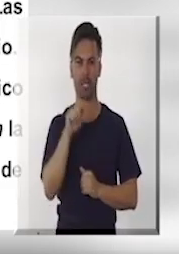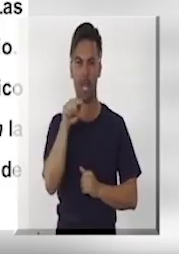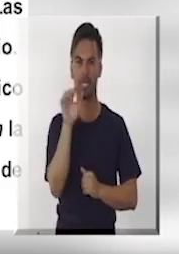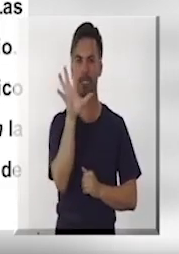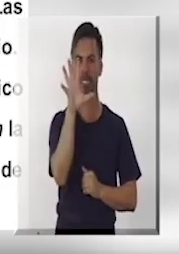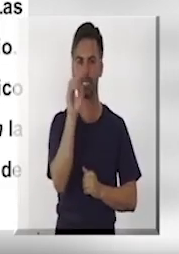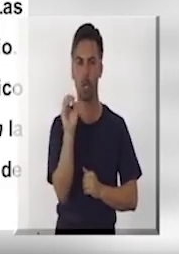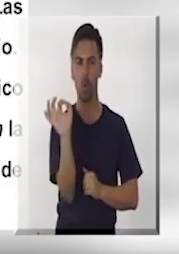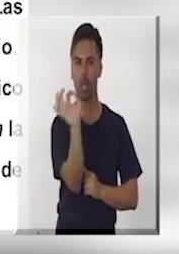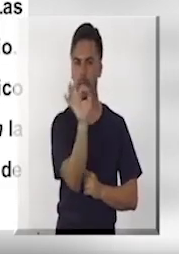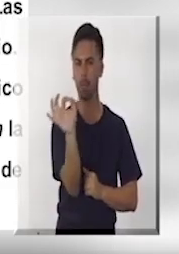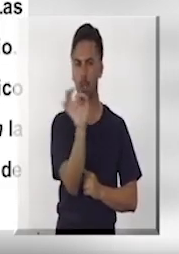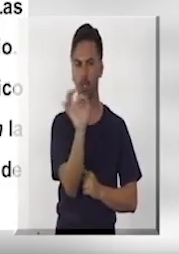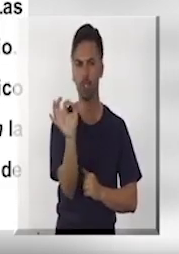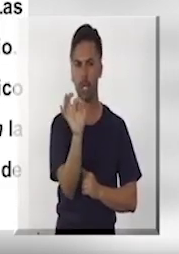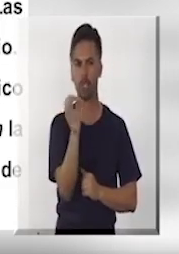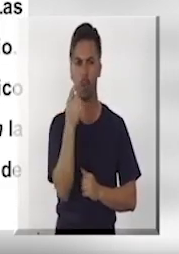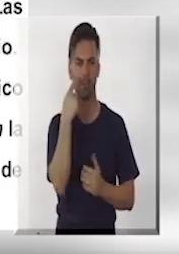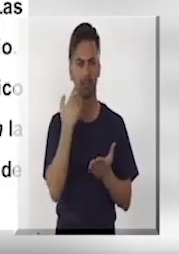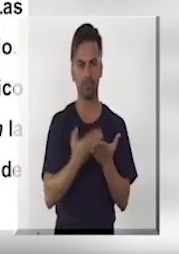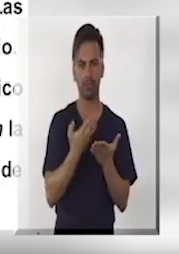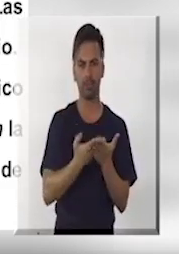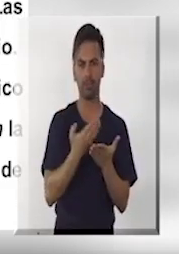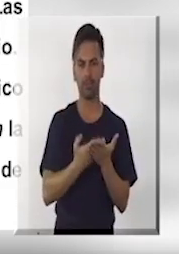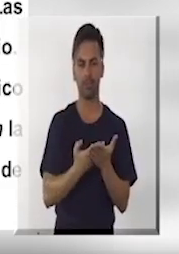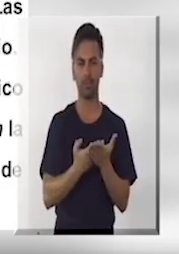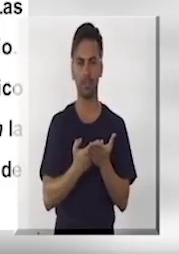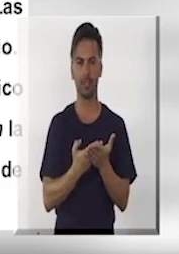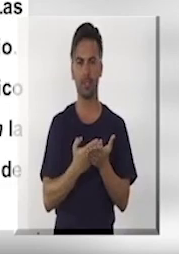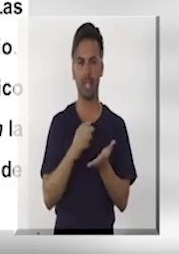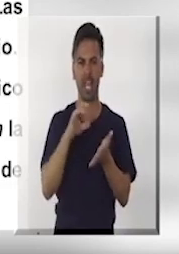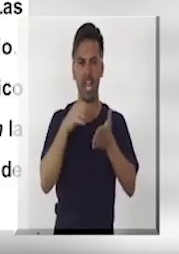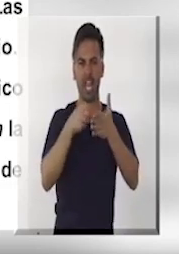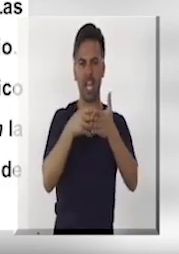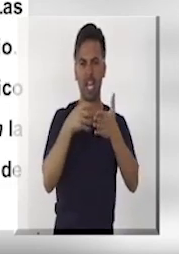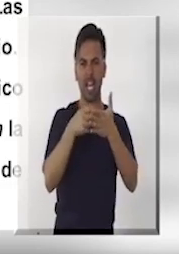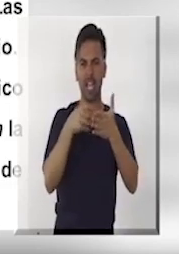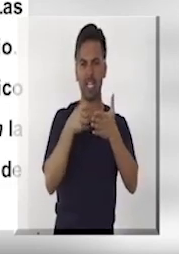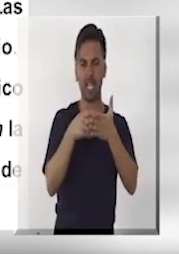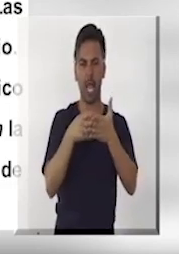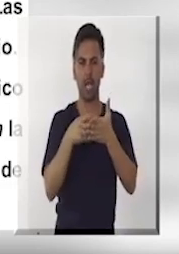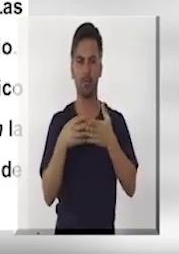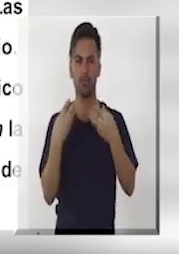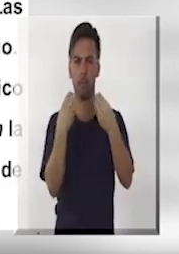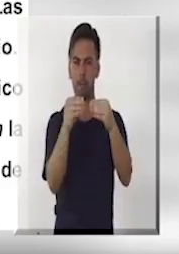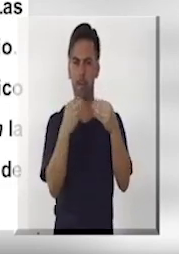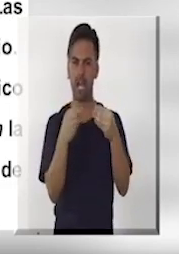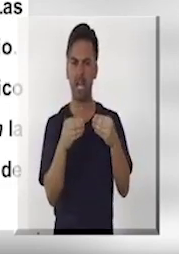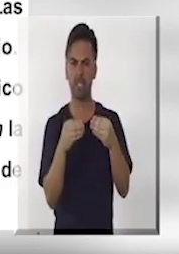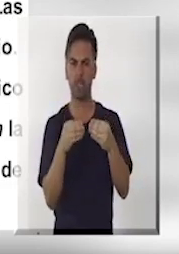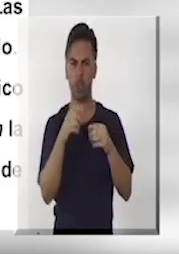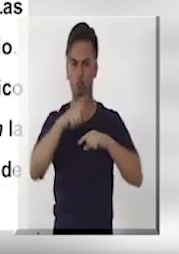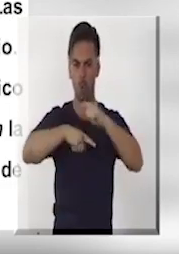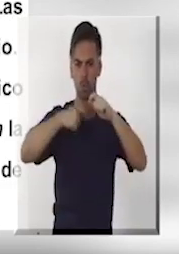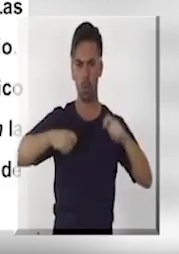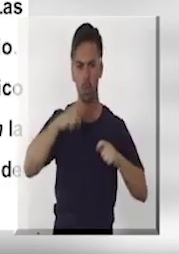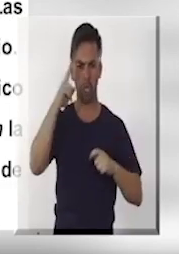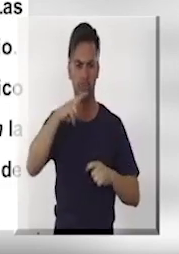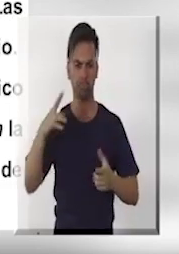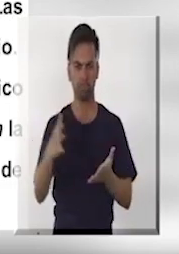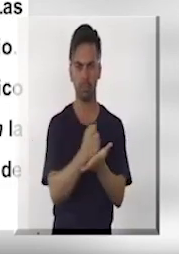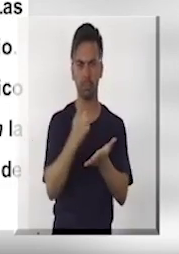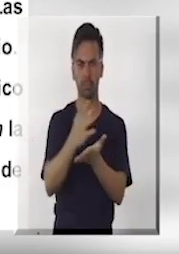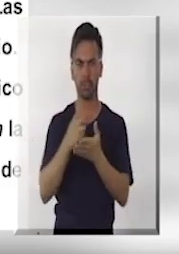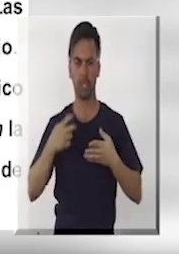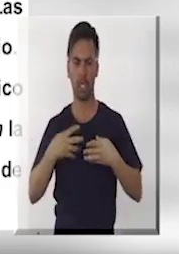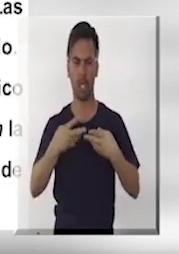50% de la cantidad de desechos de cristal y plástico recogidos por los pioneros en una playa. Si le designas M a la